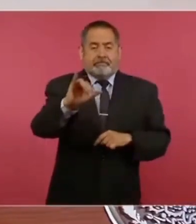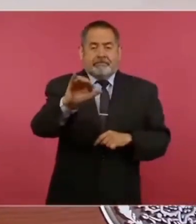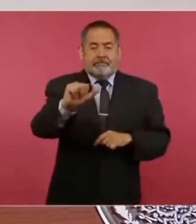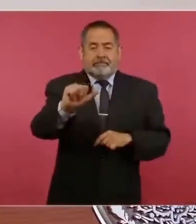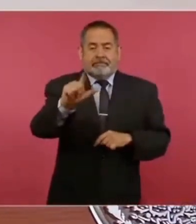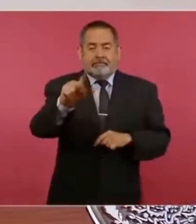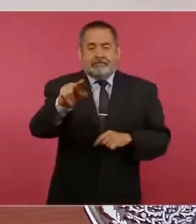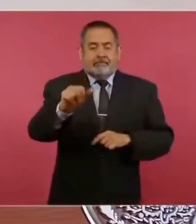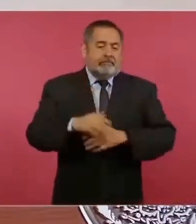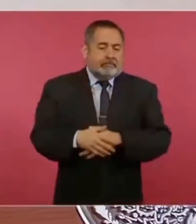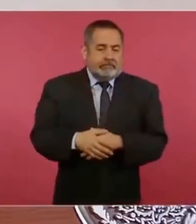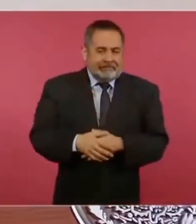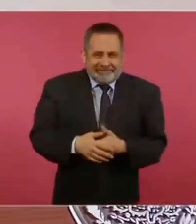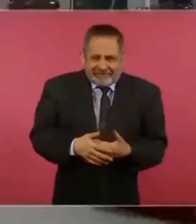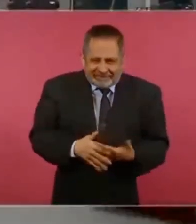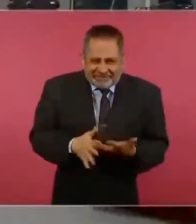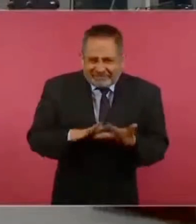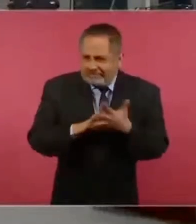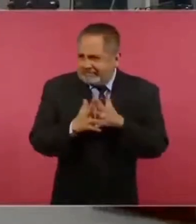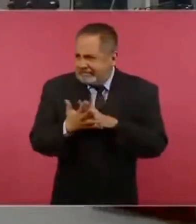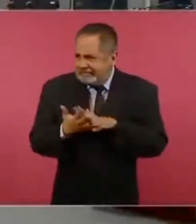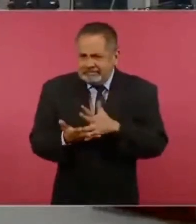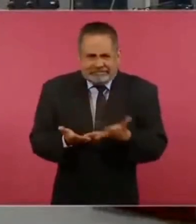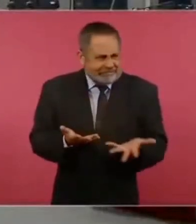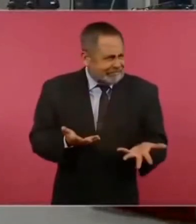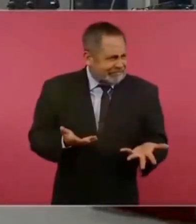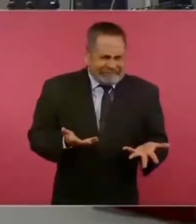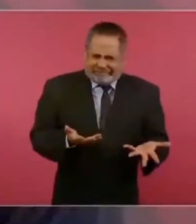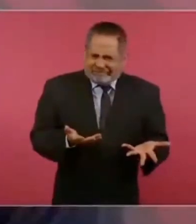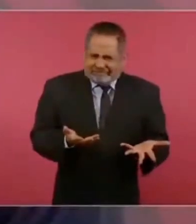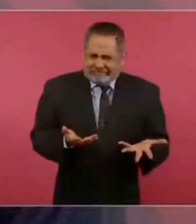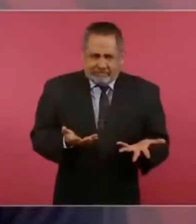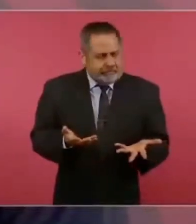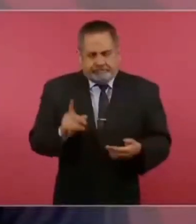Eso no se puede quedar sin aclarar.